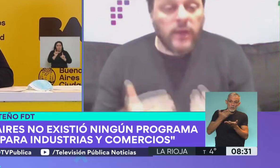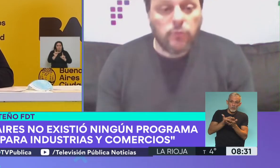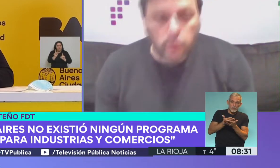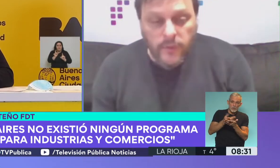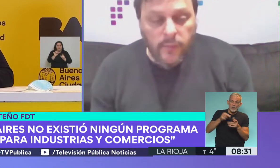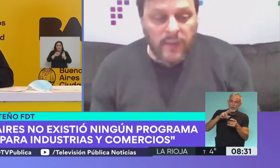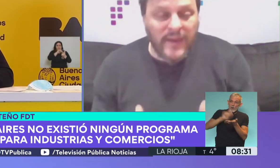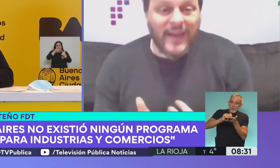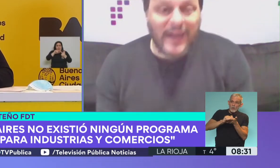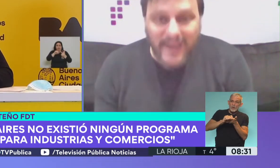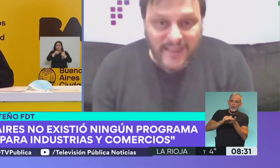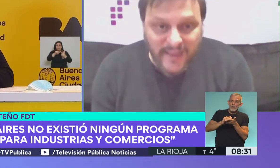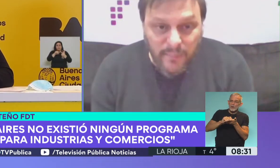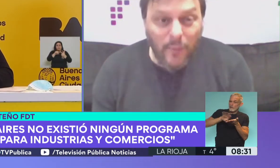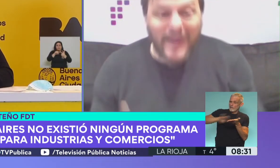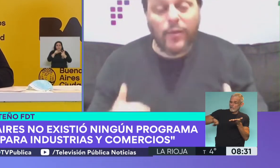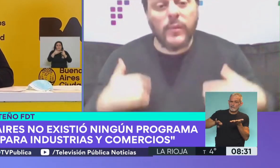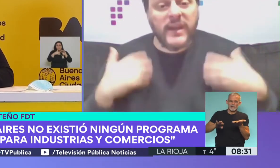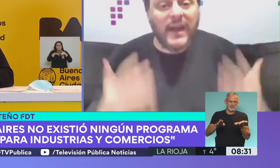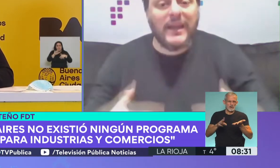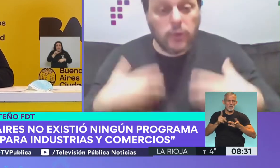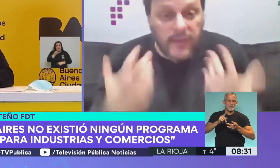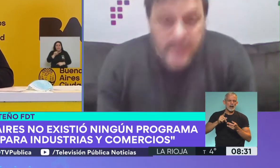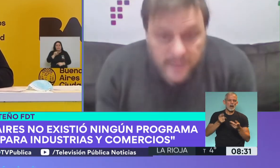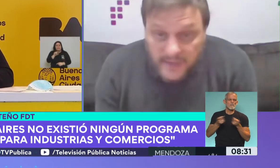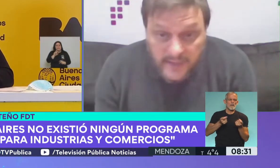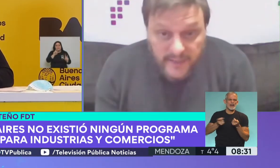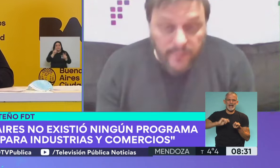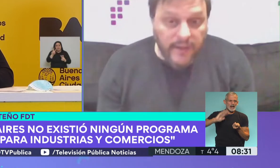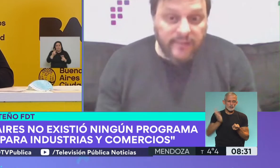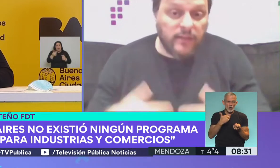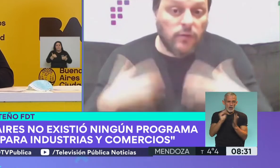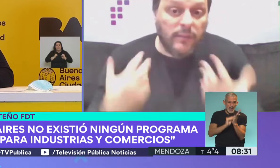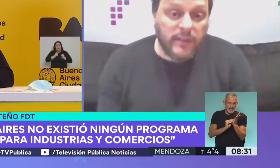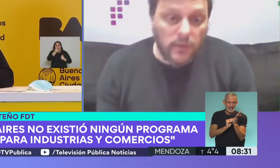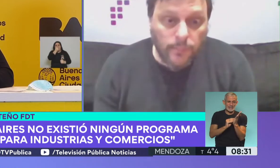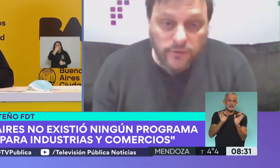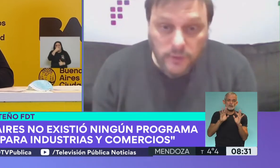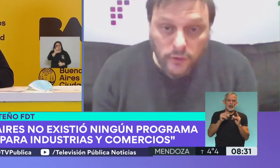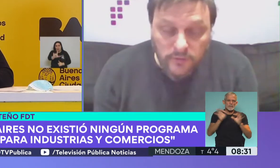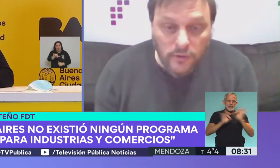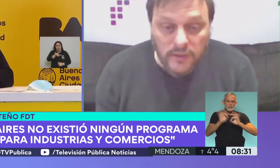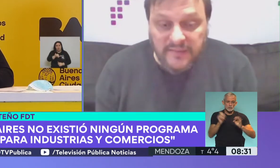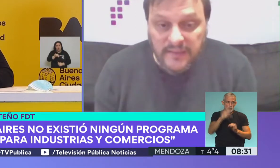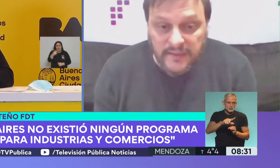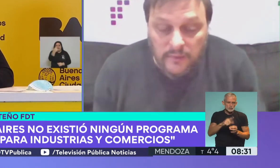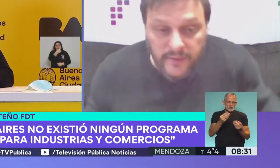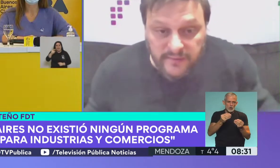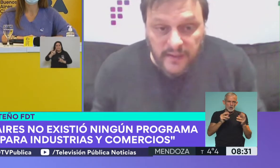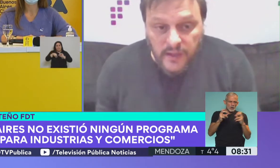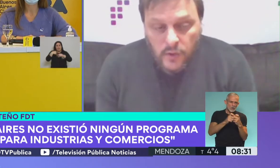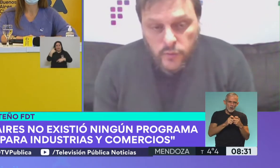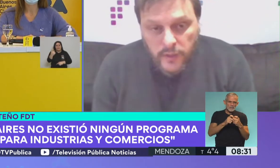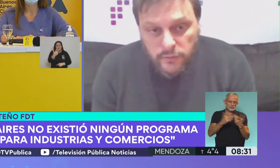que impongan su número para manejar la agenda, pero para dominar la totalidad de la agenda, para que sean solamente los proyectos de ellos los temas a tratar,